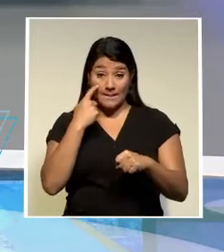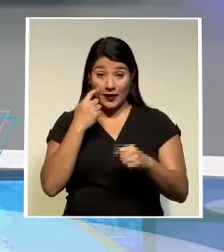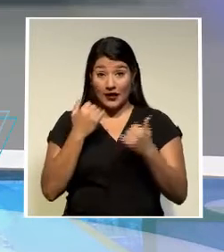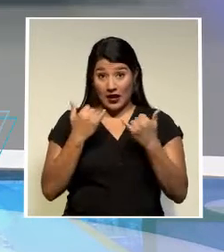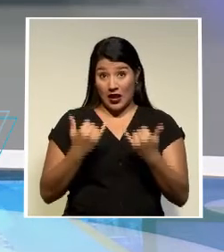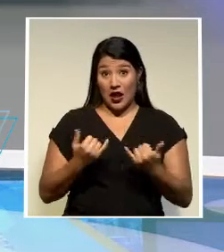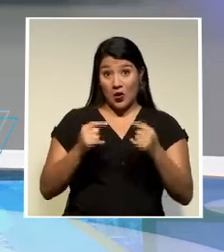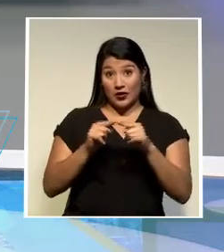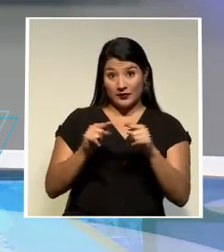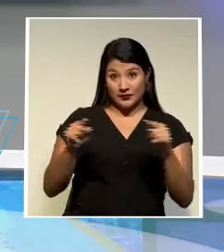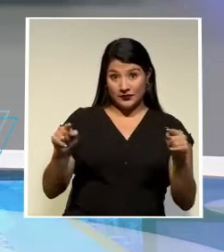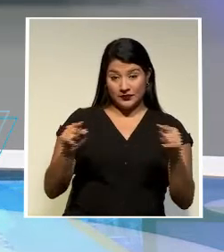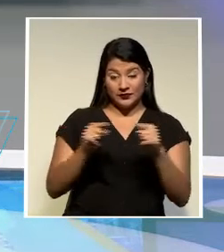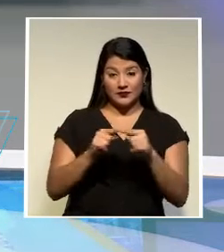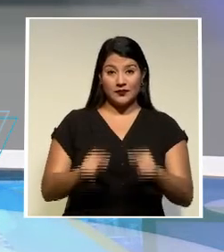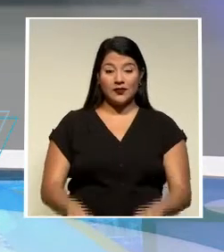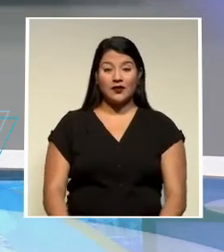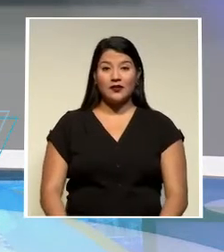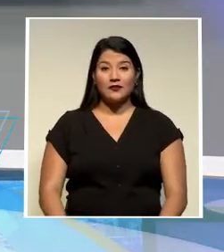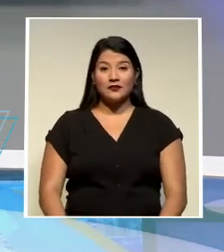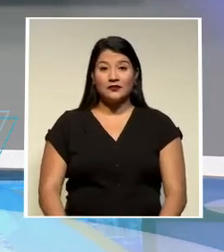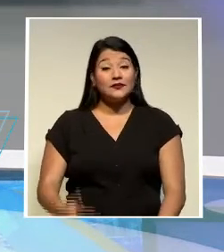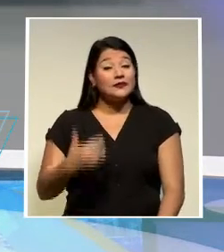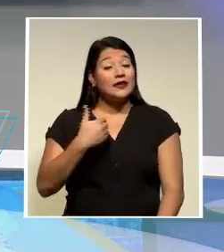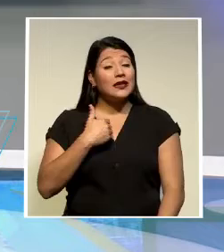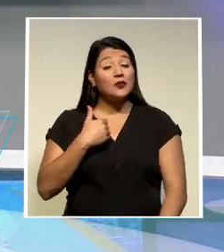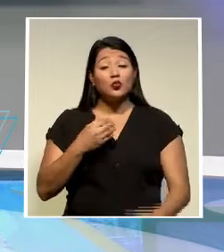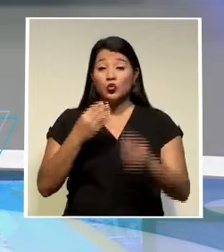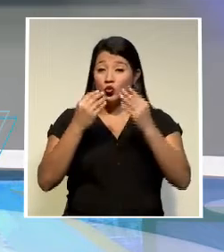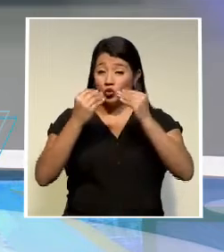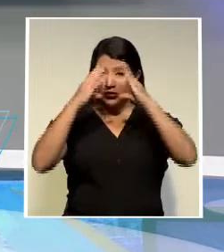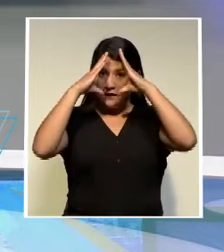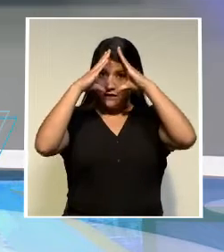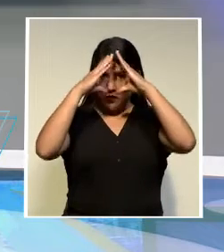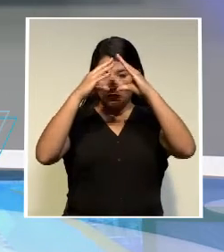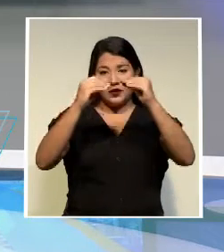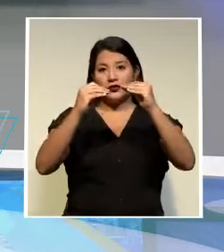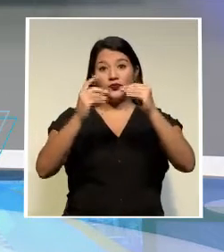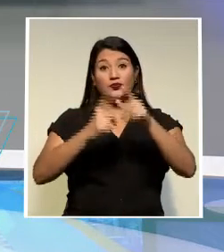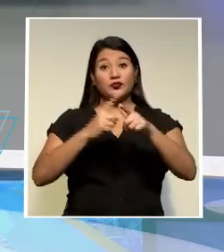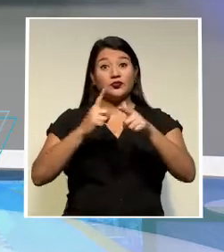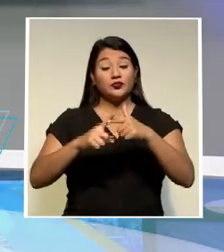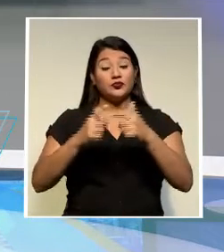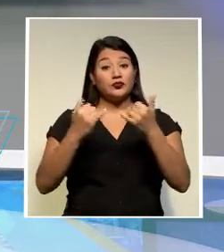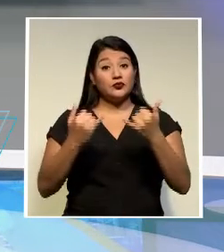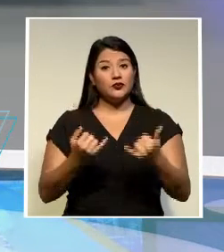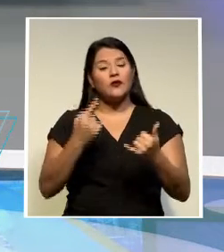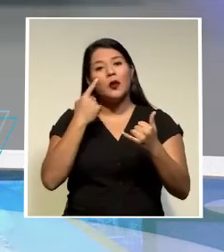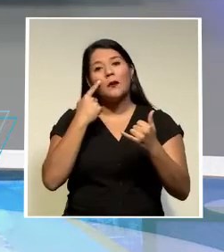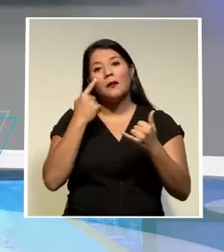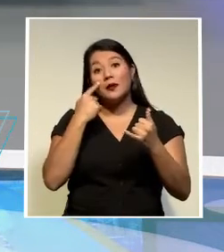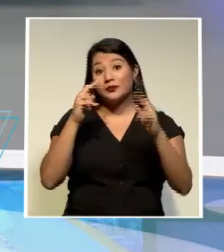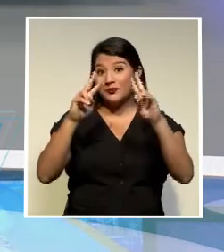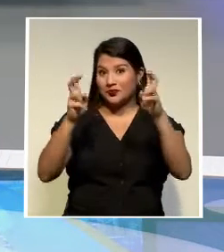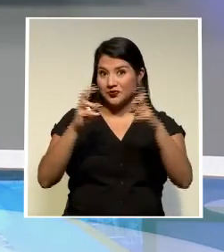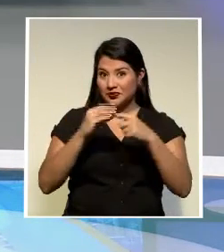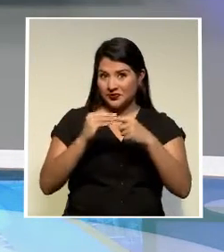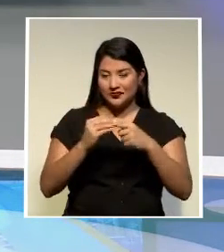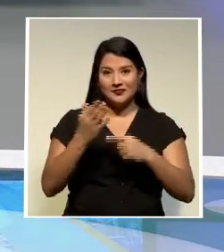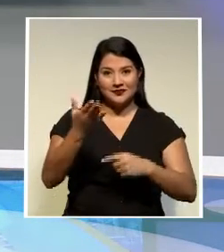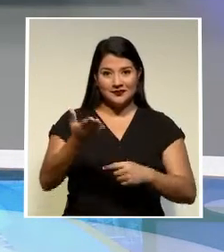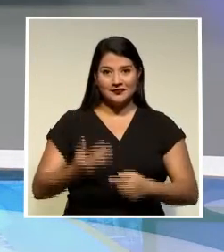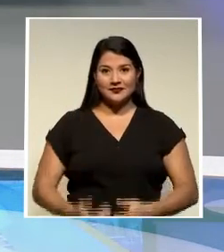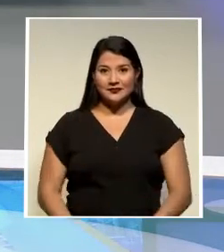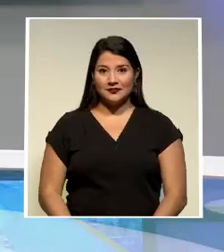que aparecen ahora en la pantalla tenemos mucha información, así que vayamos a nuestros titulares